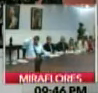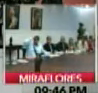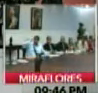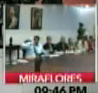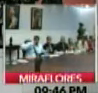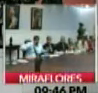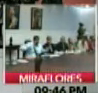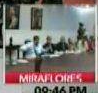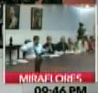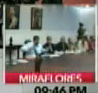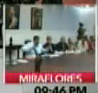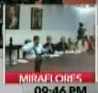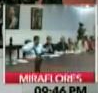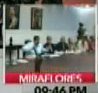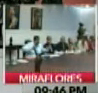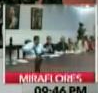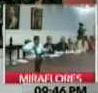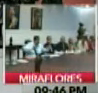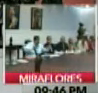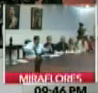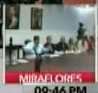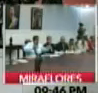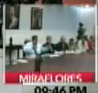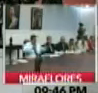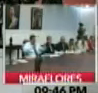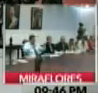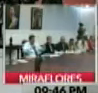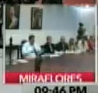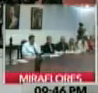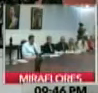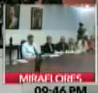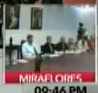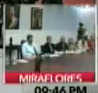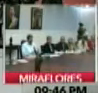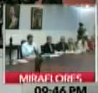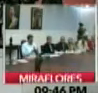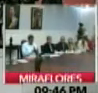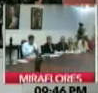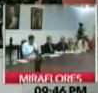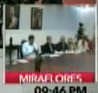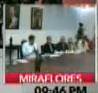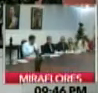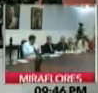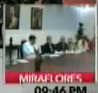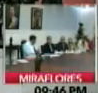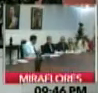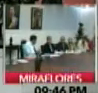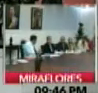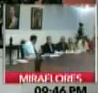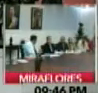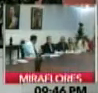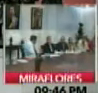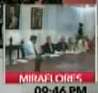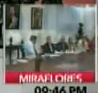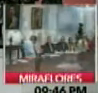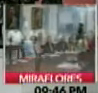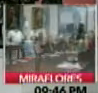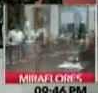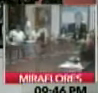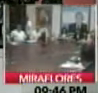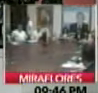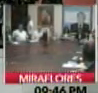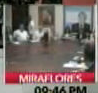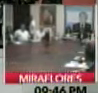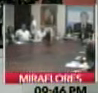día solo lo del Papa y después le dieron la orden, miren, ridículo, ¿cómo van a meter solo lo del Papa? Metan algo más,